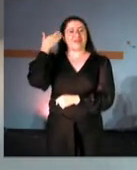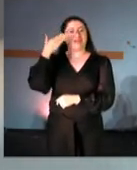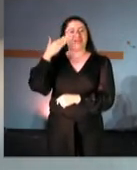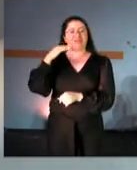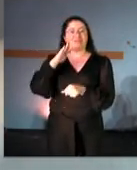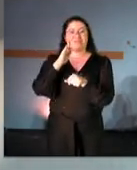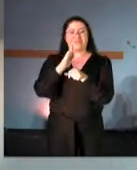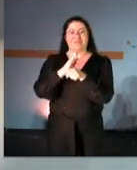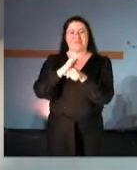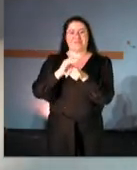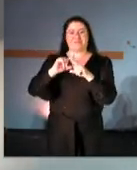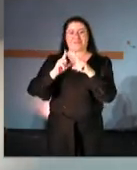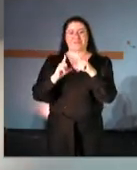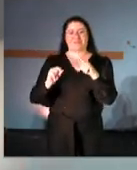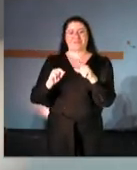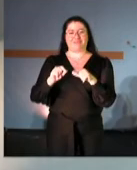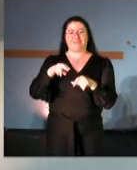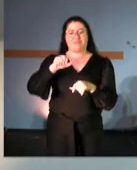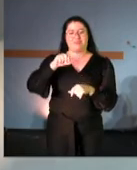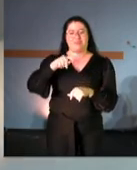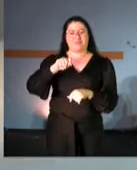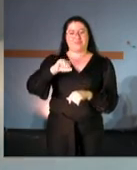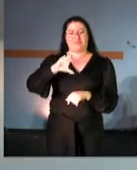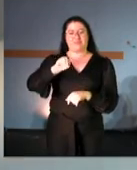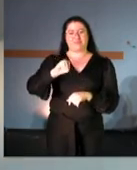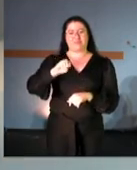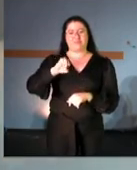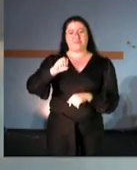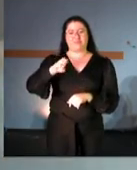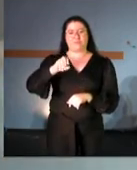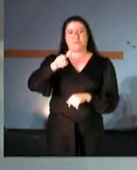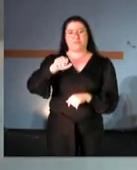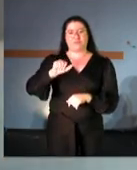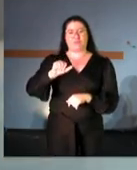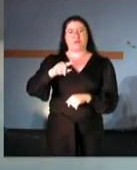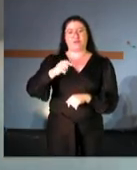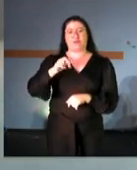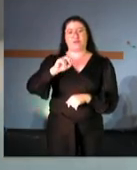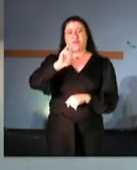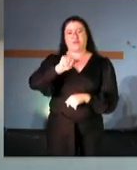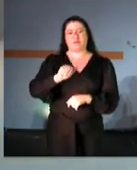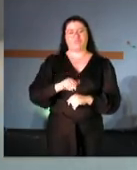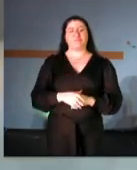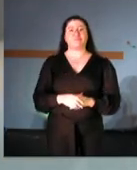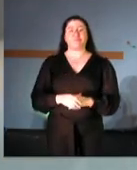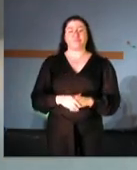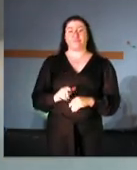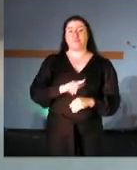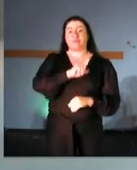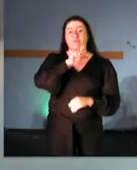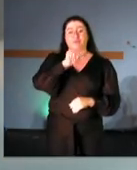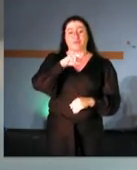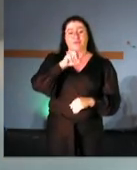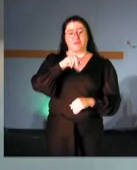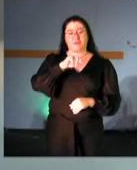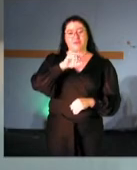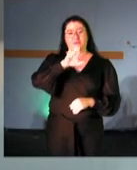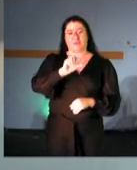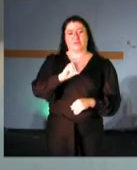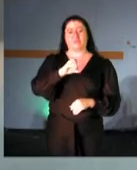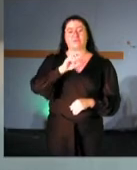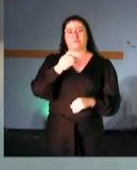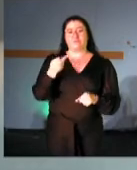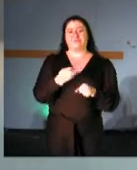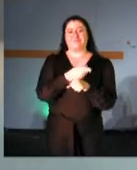Nacional, Anastasio Somoza García. Después, este Anastasio Somoza García, que